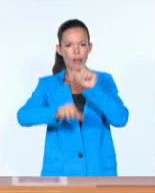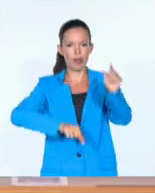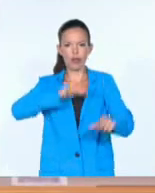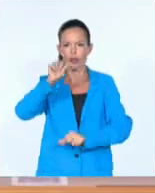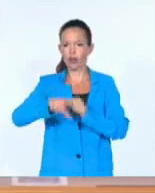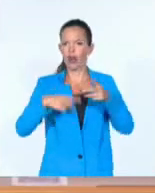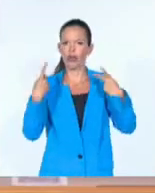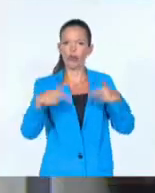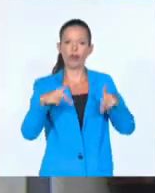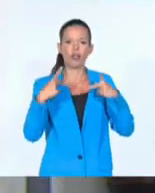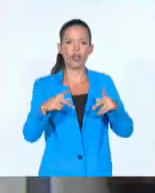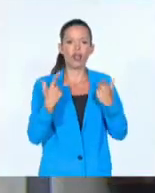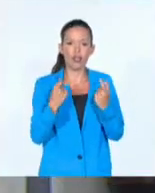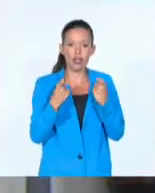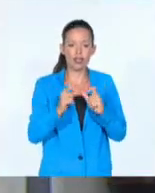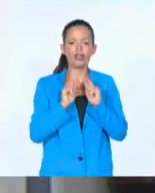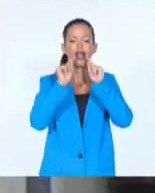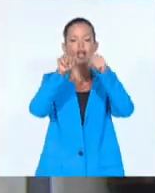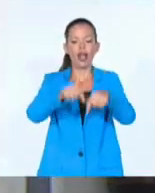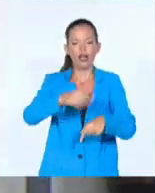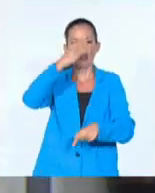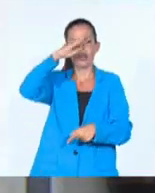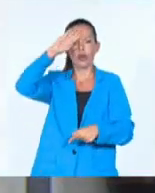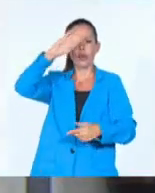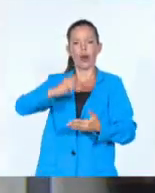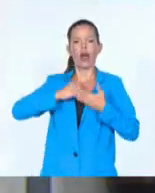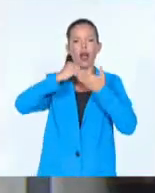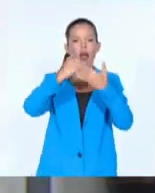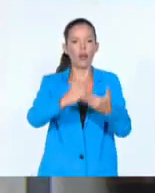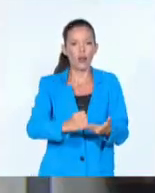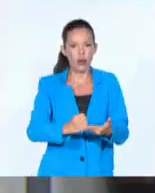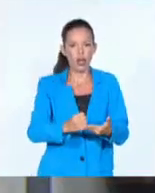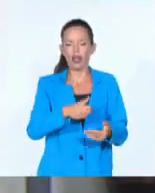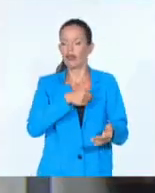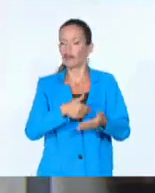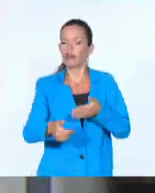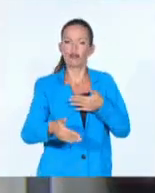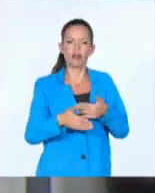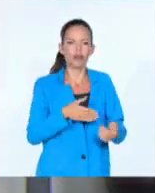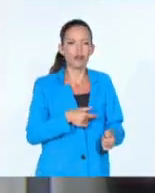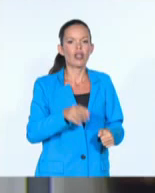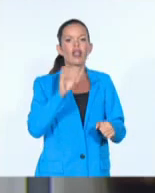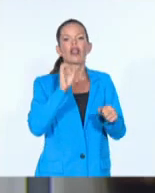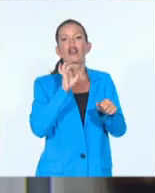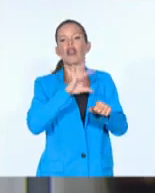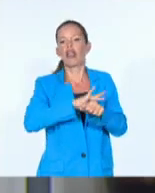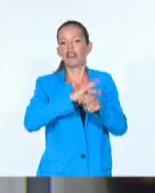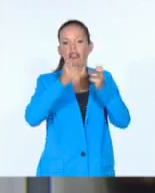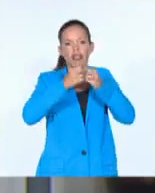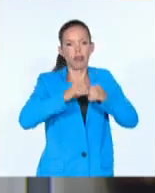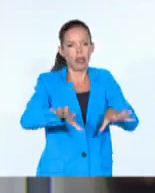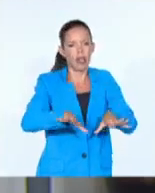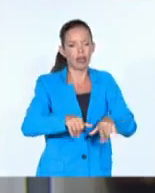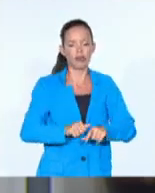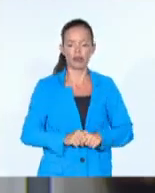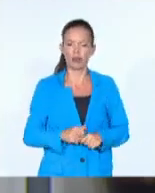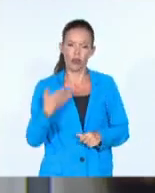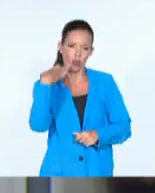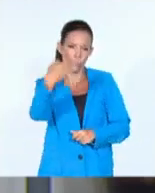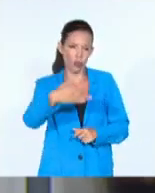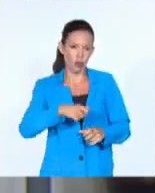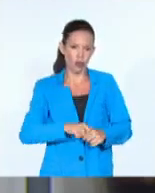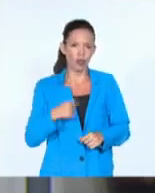y respuesta frente a pandemias presentes y futuras estamos listos para desarrollar intercambios científicos y en salud